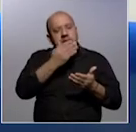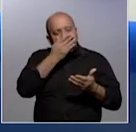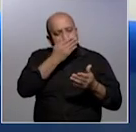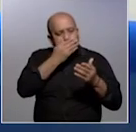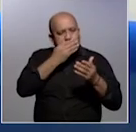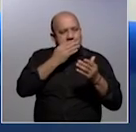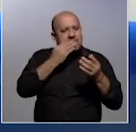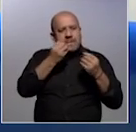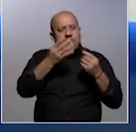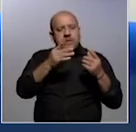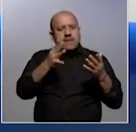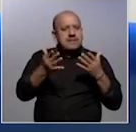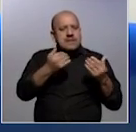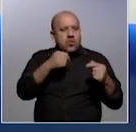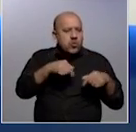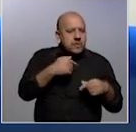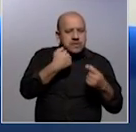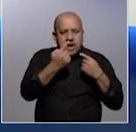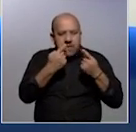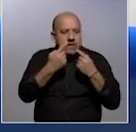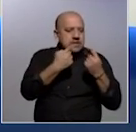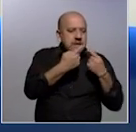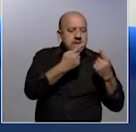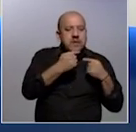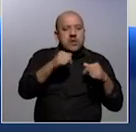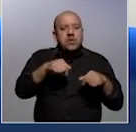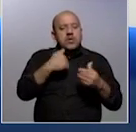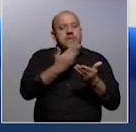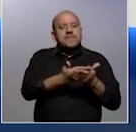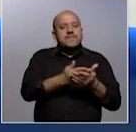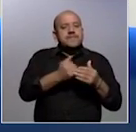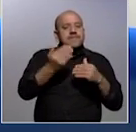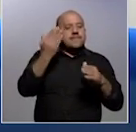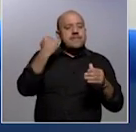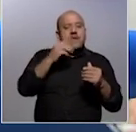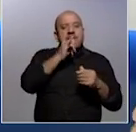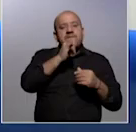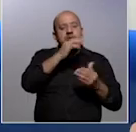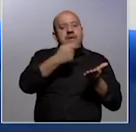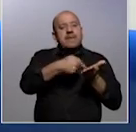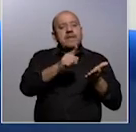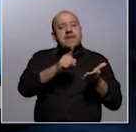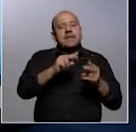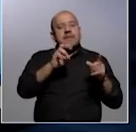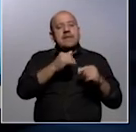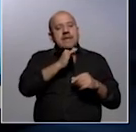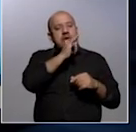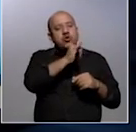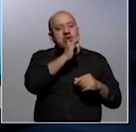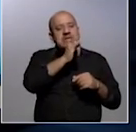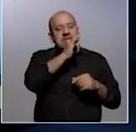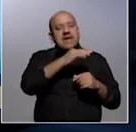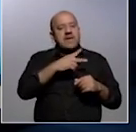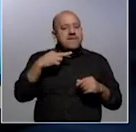del tema no porque tanto que se está hablando y hoy justamente lo planteamos más antes del informe capital del tema de las noticias falsas en plenas